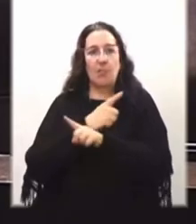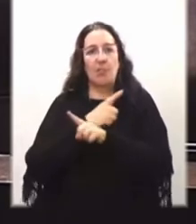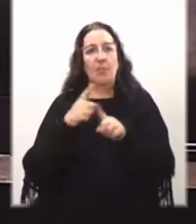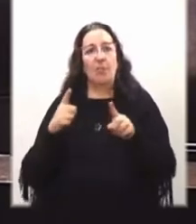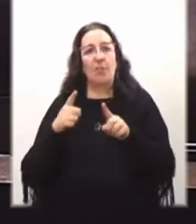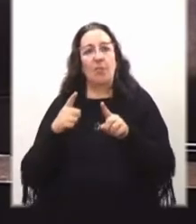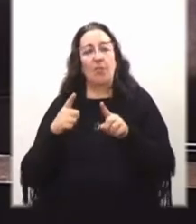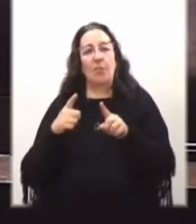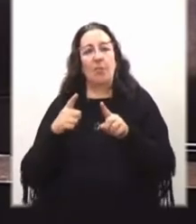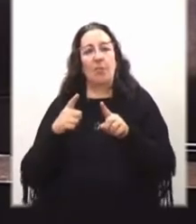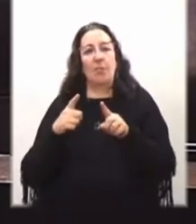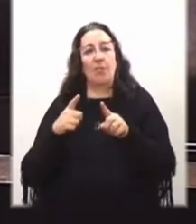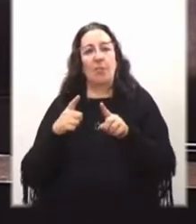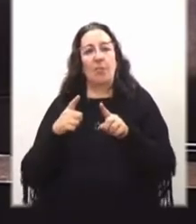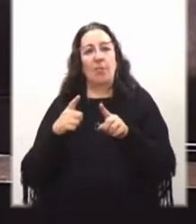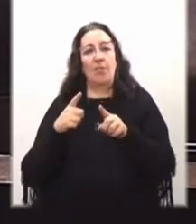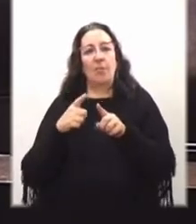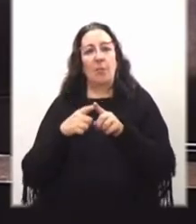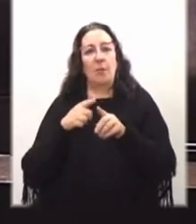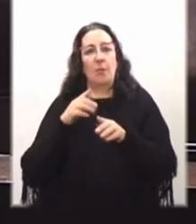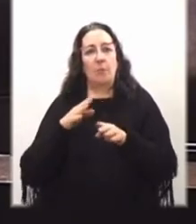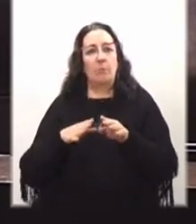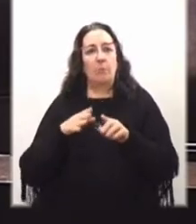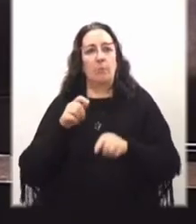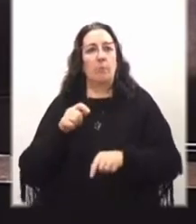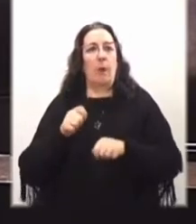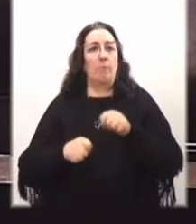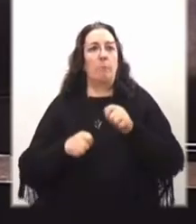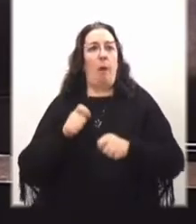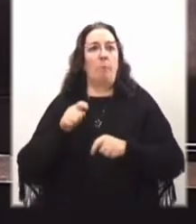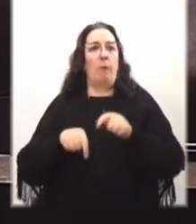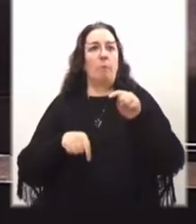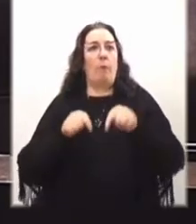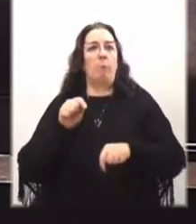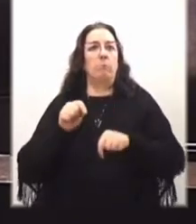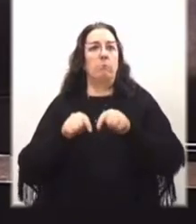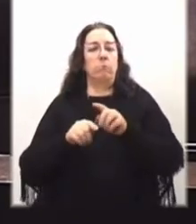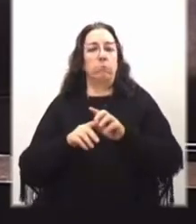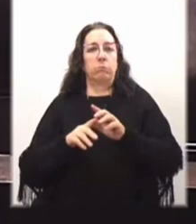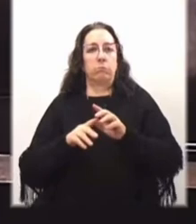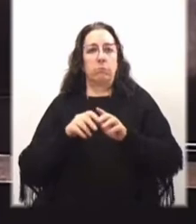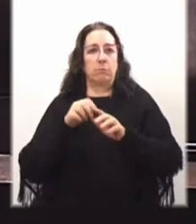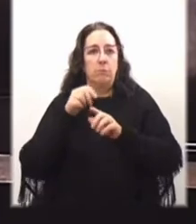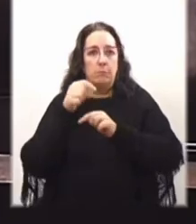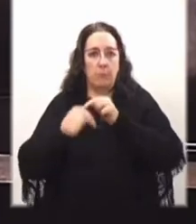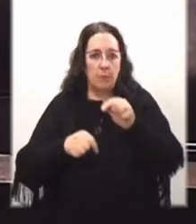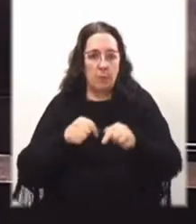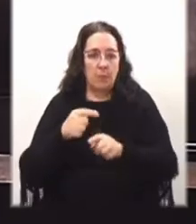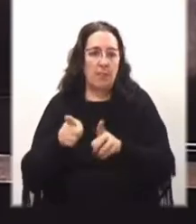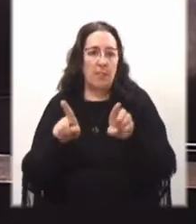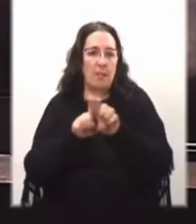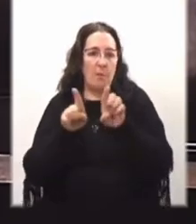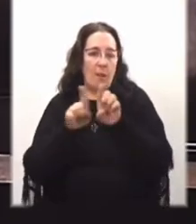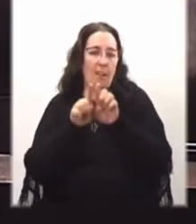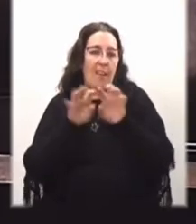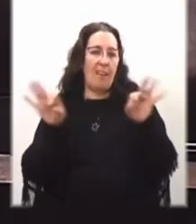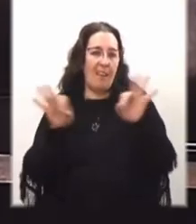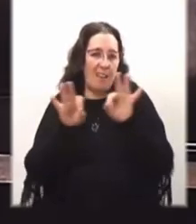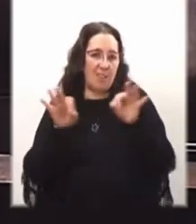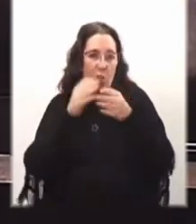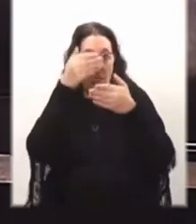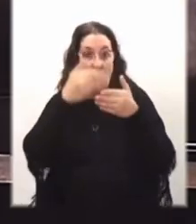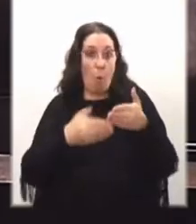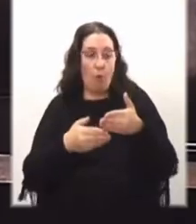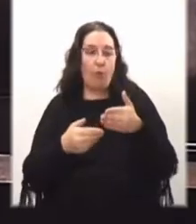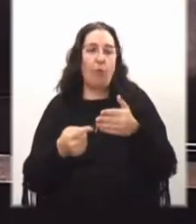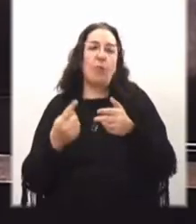Wall, marcando el paso firmes hacia la máquina picar carne, sino que encontramos de alguna manera nuestra